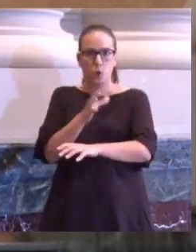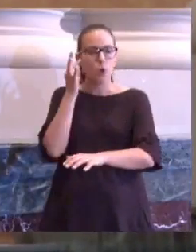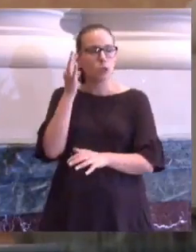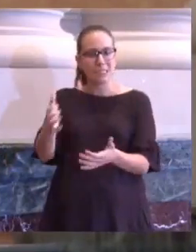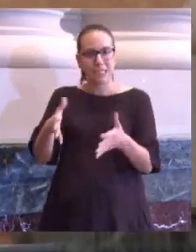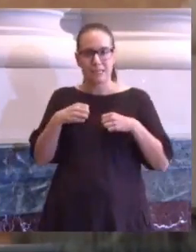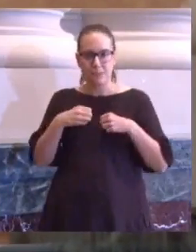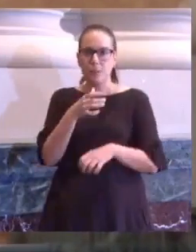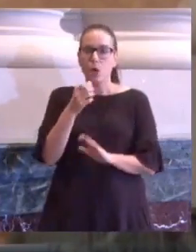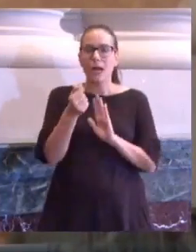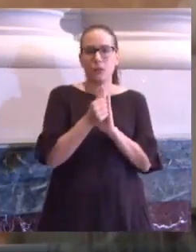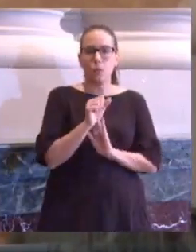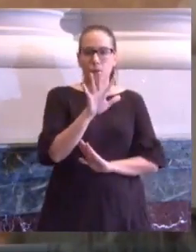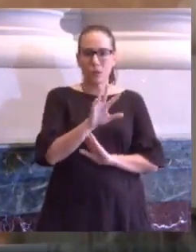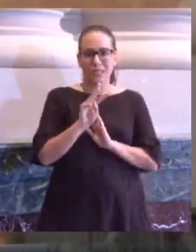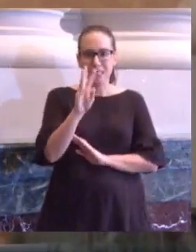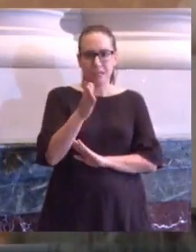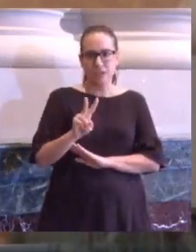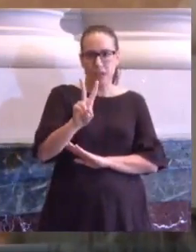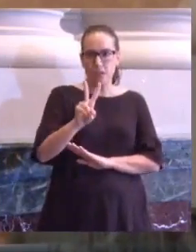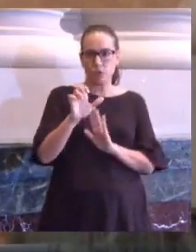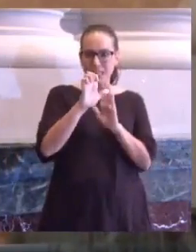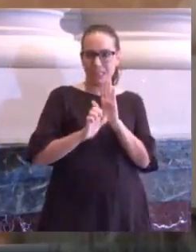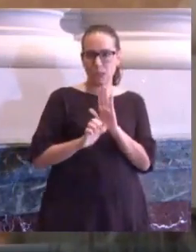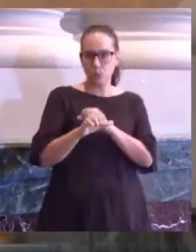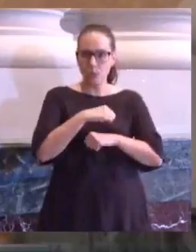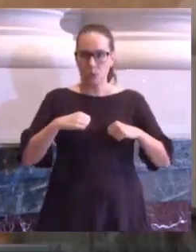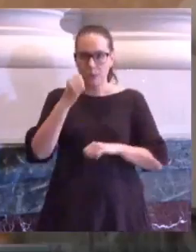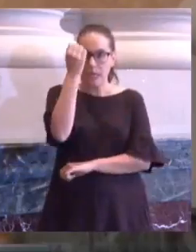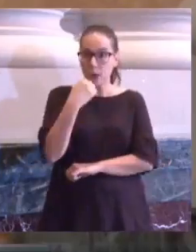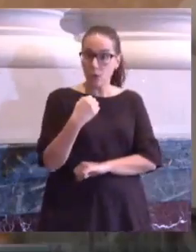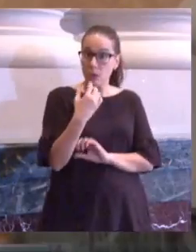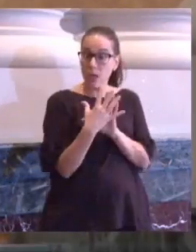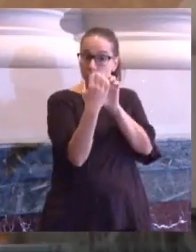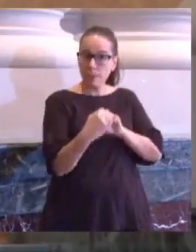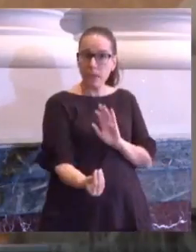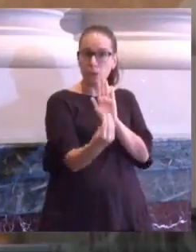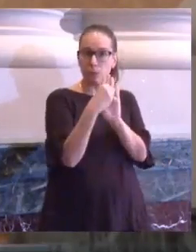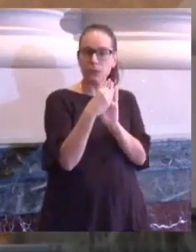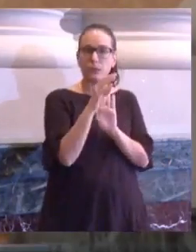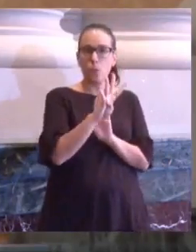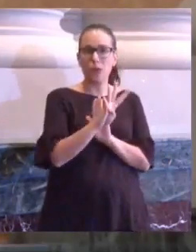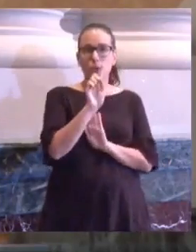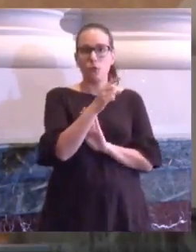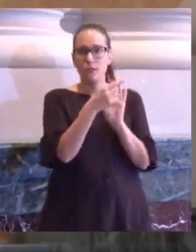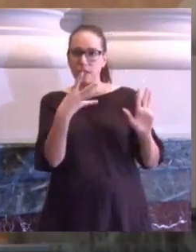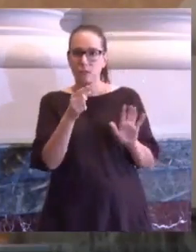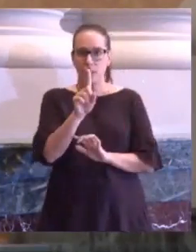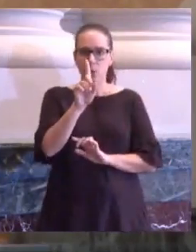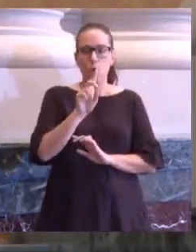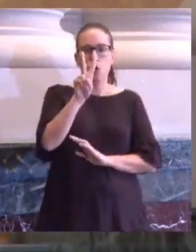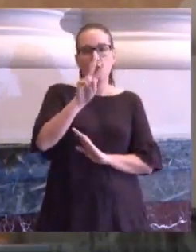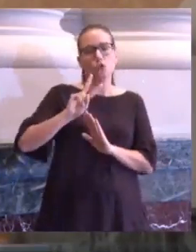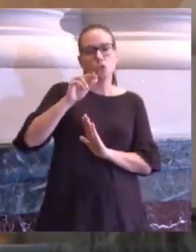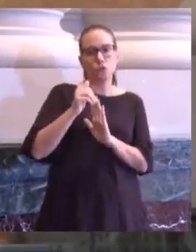confiere el artículo 53.2 del Estatuto de Autonomía de Aragón y de conformidad con lo previsto en los artículos 4.19.1 de la Ley 2.2009 de 11